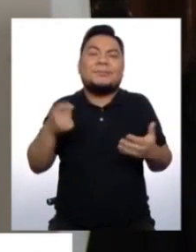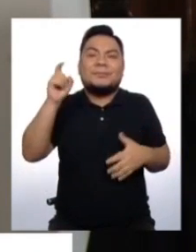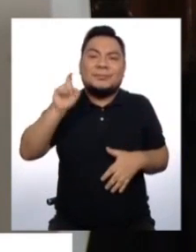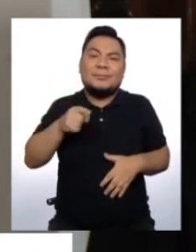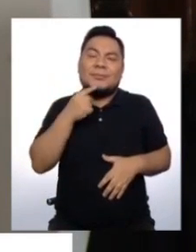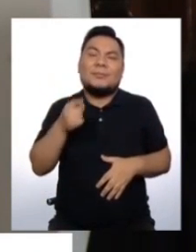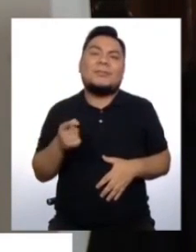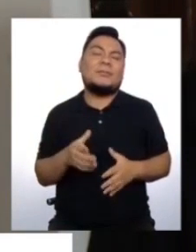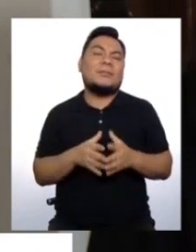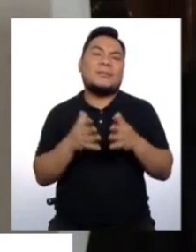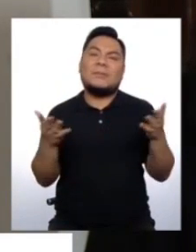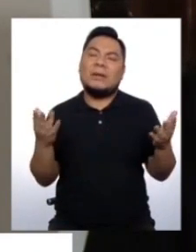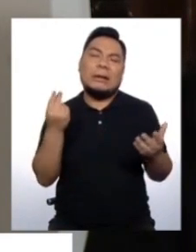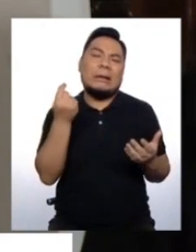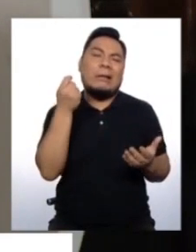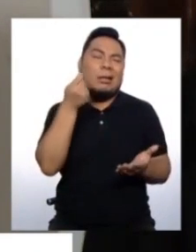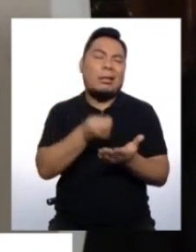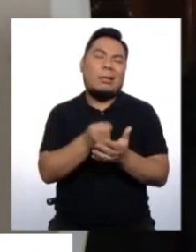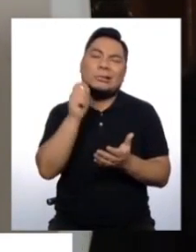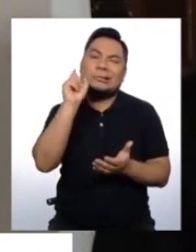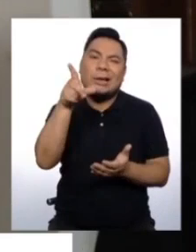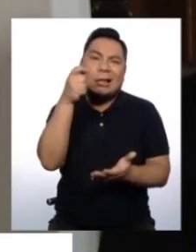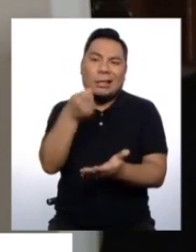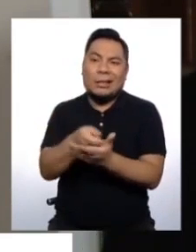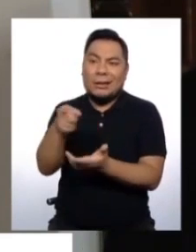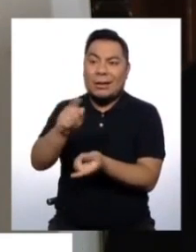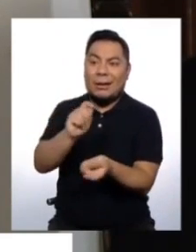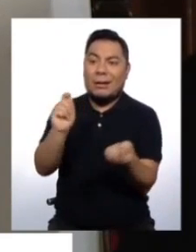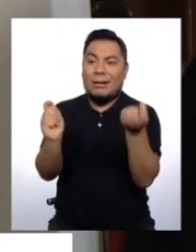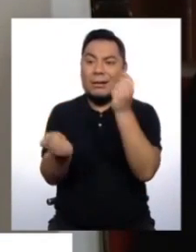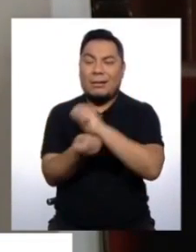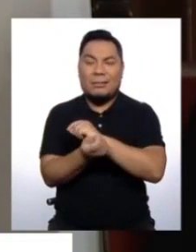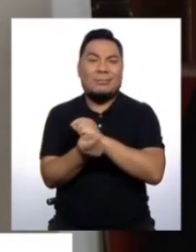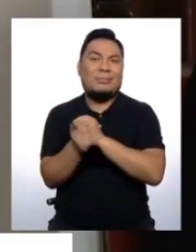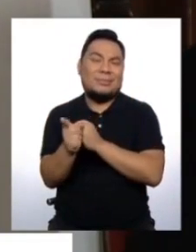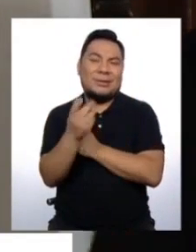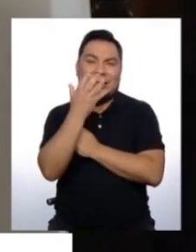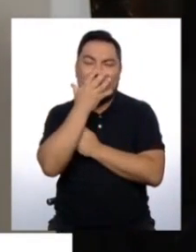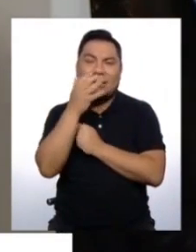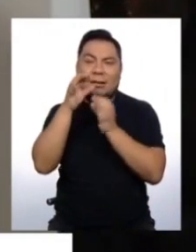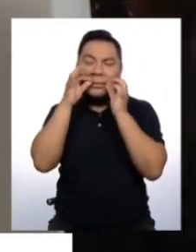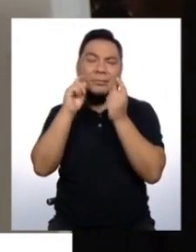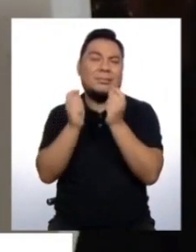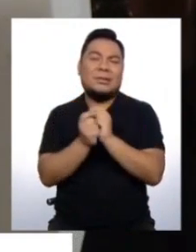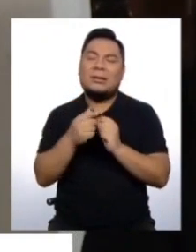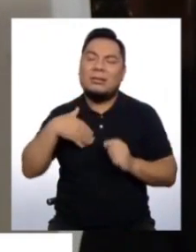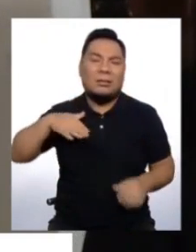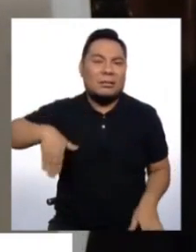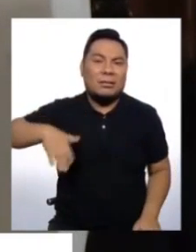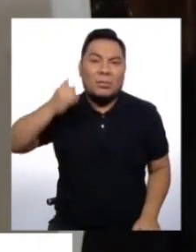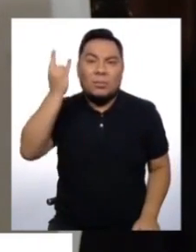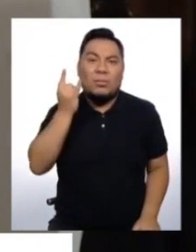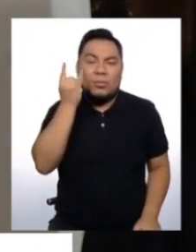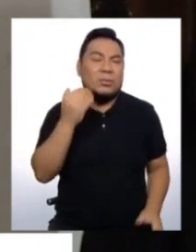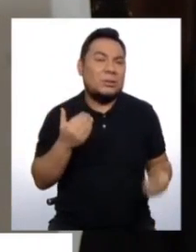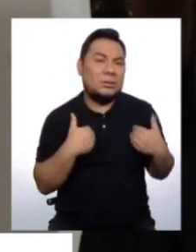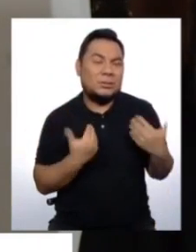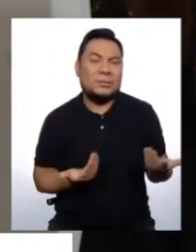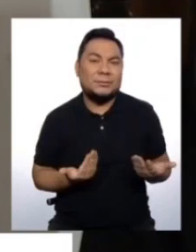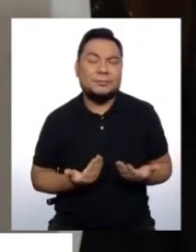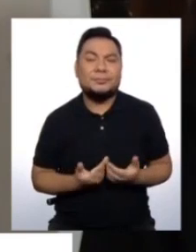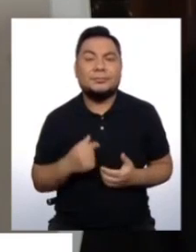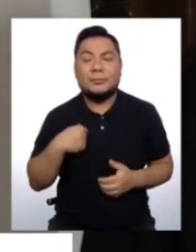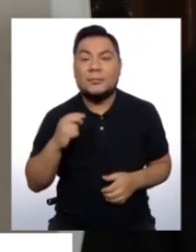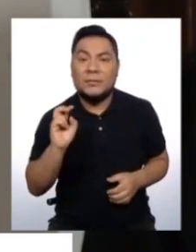ser extraordinariamente costosa y demoraría para los requerimientos urgentes que tenemos. Se va a